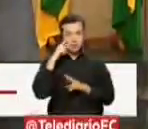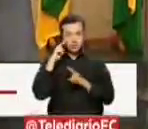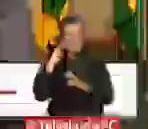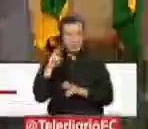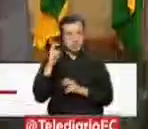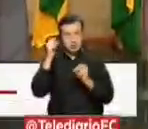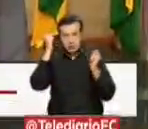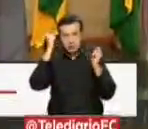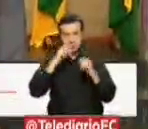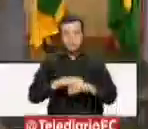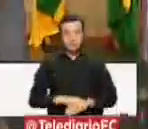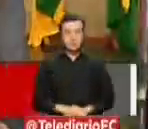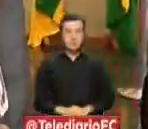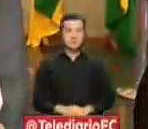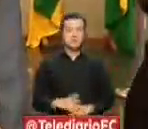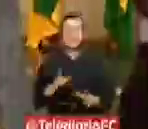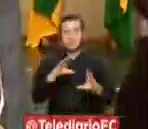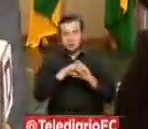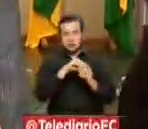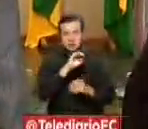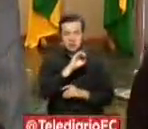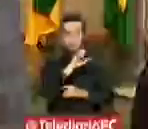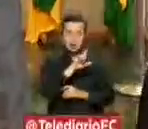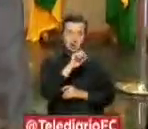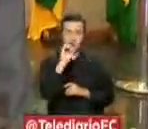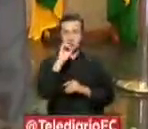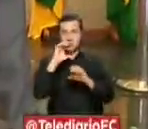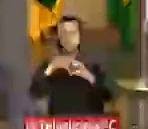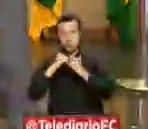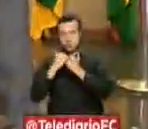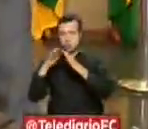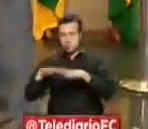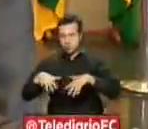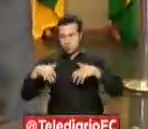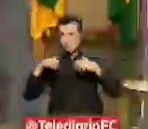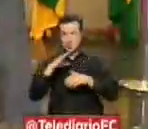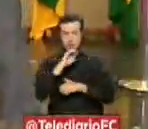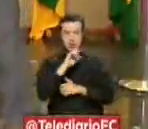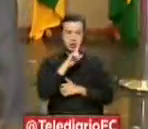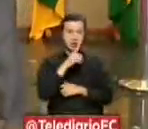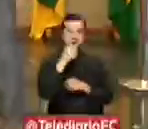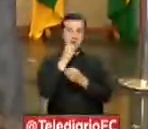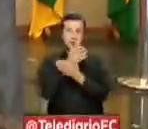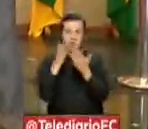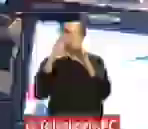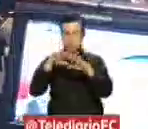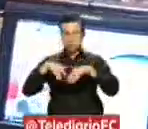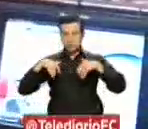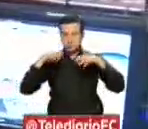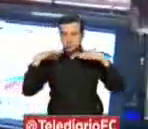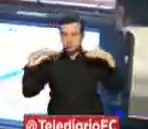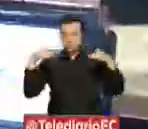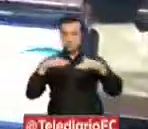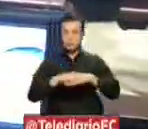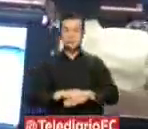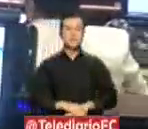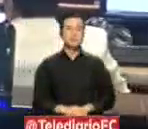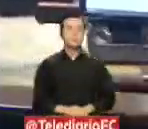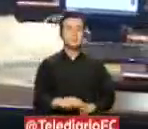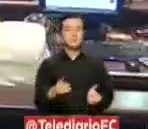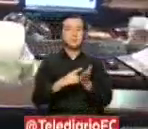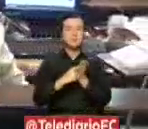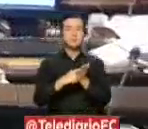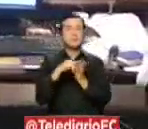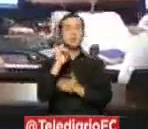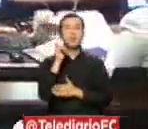investigarlo inmediatamente. ¿Y eso se resuelve en el CAL o tiene que llegar al pleno? En principio en el CAL, y el CAL pone luego en conocimiento del plenario. Y precisamente en la sesión de